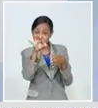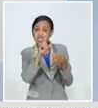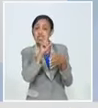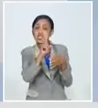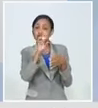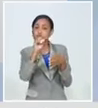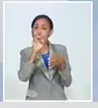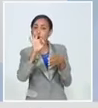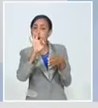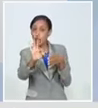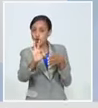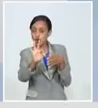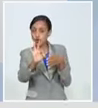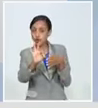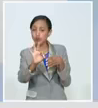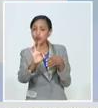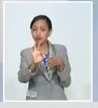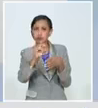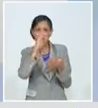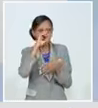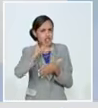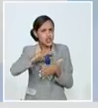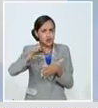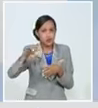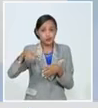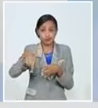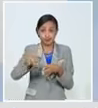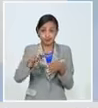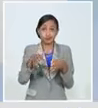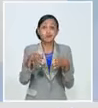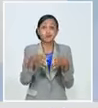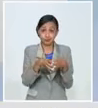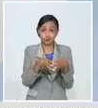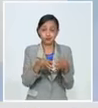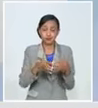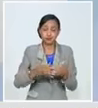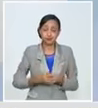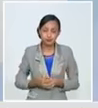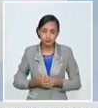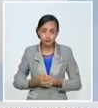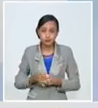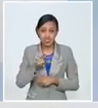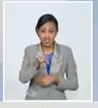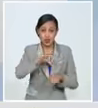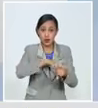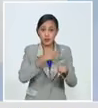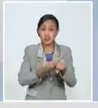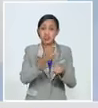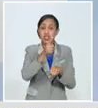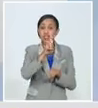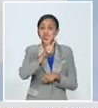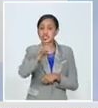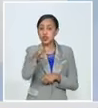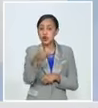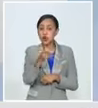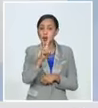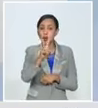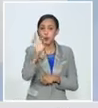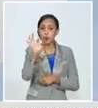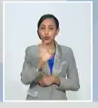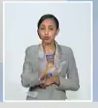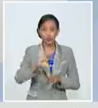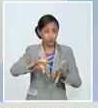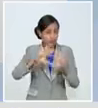108 en edades pediátricas. Estamos hablando del 13,2% de todos los casos diagnosticados